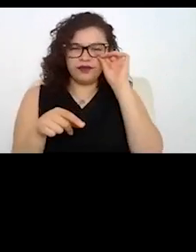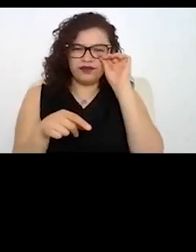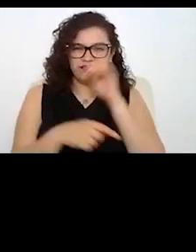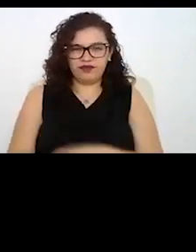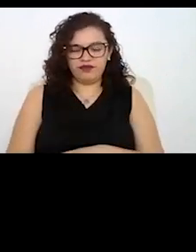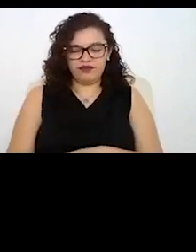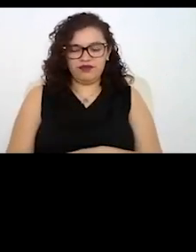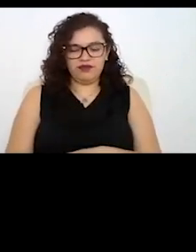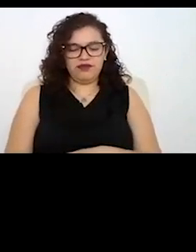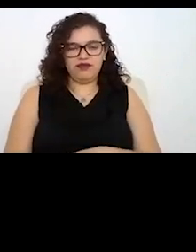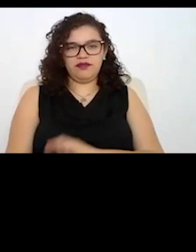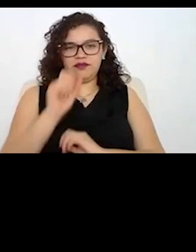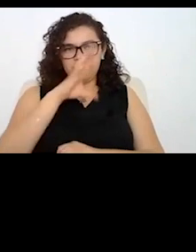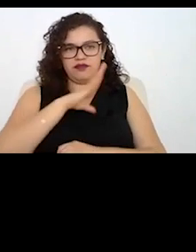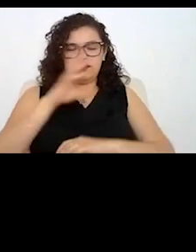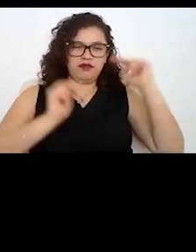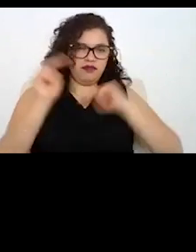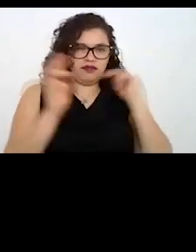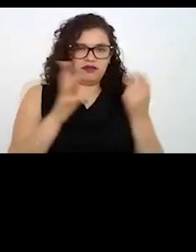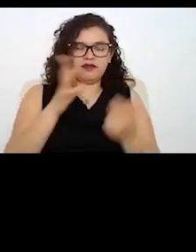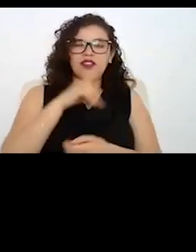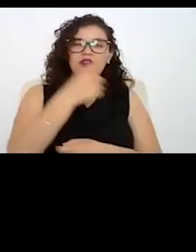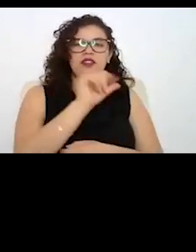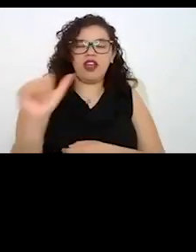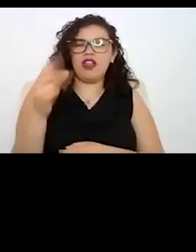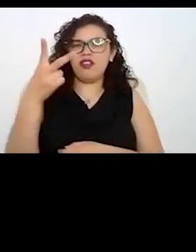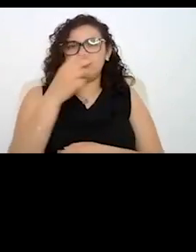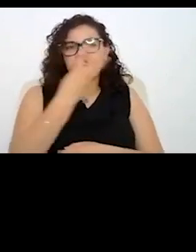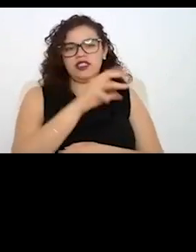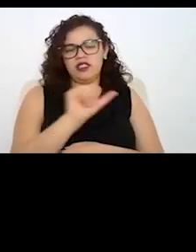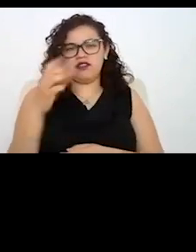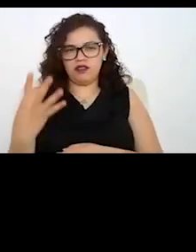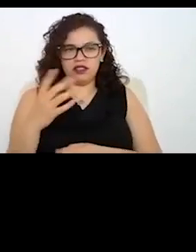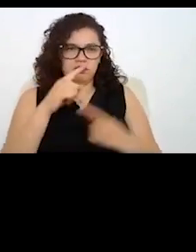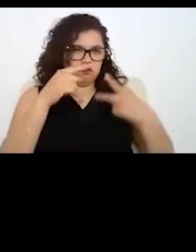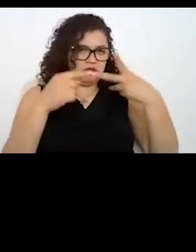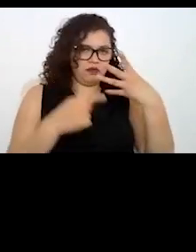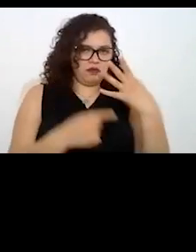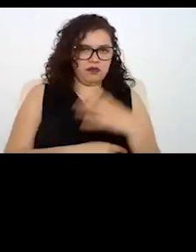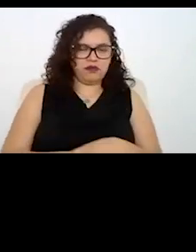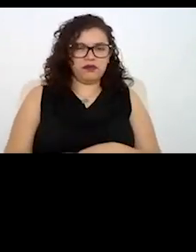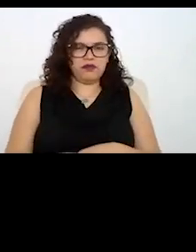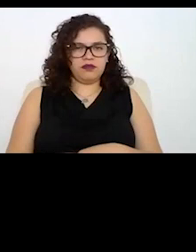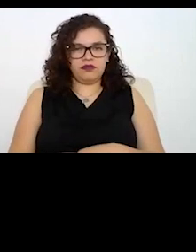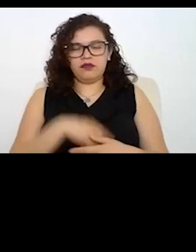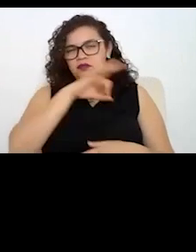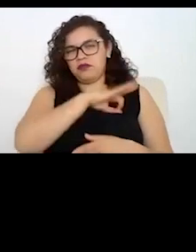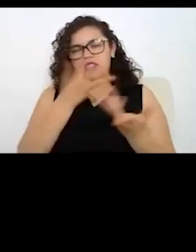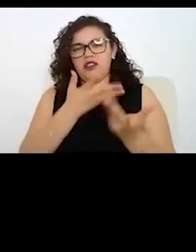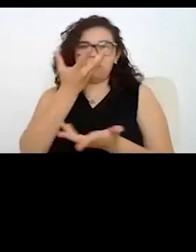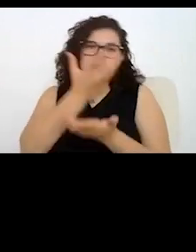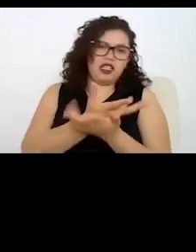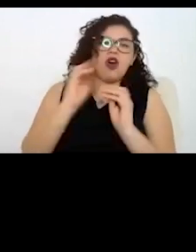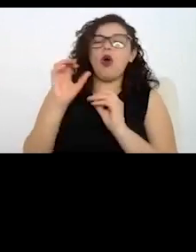se pueden establecer más reglas, ¿no? Si el grado de alcohol es de 1 a 2, de 3 a 4, bueno, distintamente puede ser suspensión o puede ser